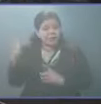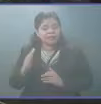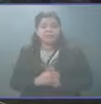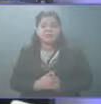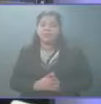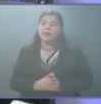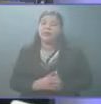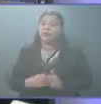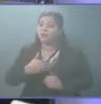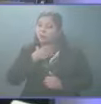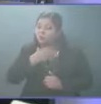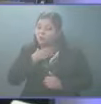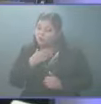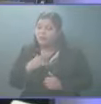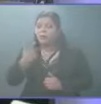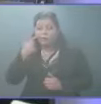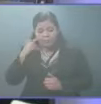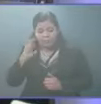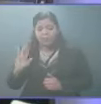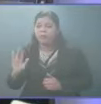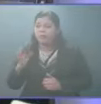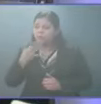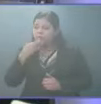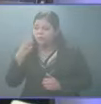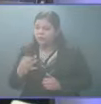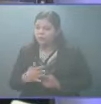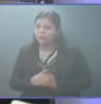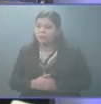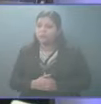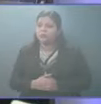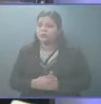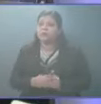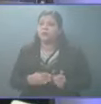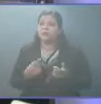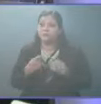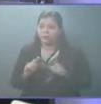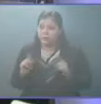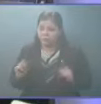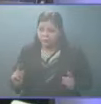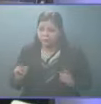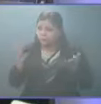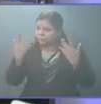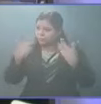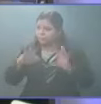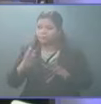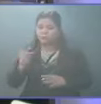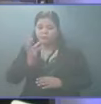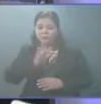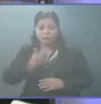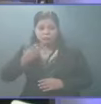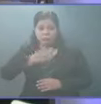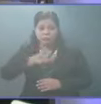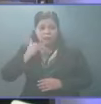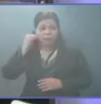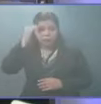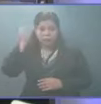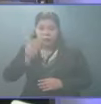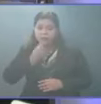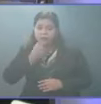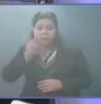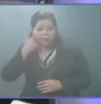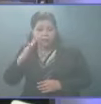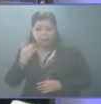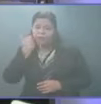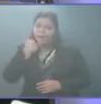son enfermedades comprobables. Uh-huh. Bueno, quiere decir que los niños no se enfermen, pero regularmente usted tiene un adulto mayor con enfermedades